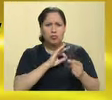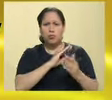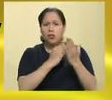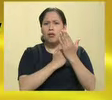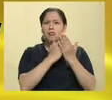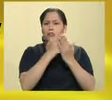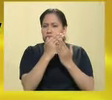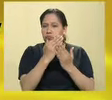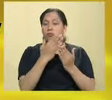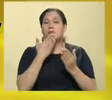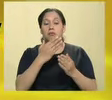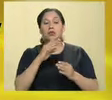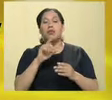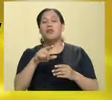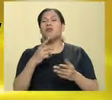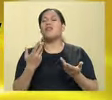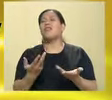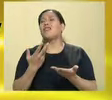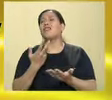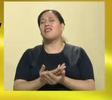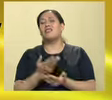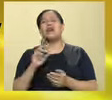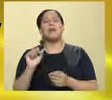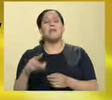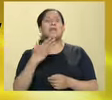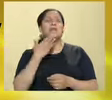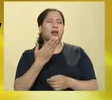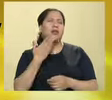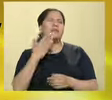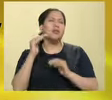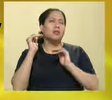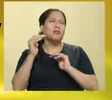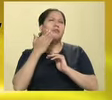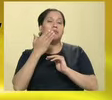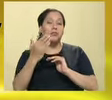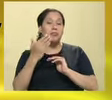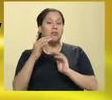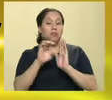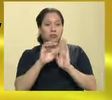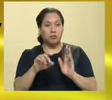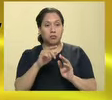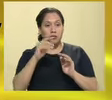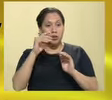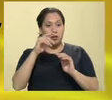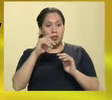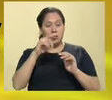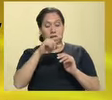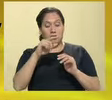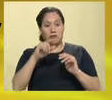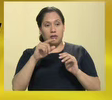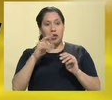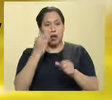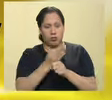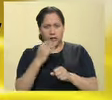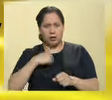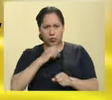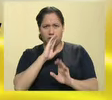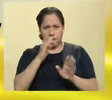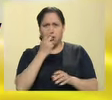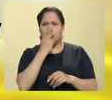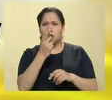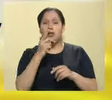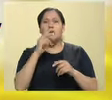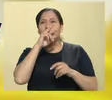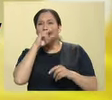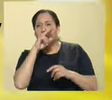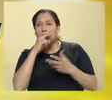ciertas consecuencias. La consecuencia máxima, poco contemplada, por ejemplo, en esta, y ya voy a meter yo ahora en